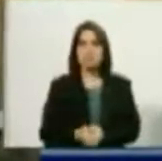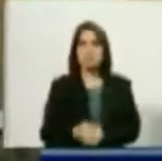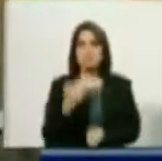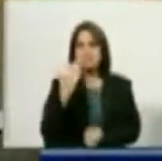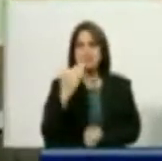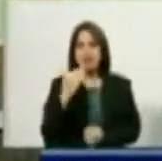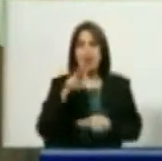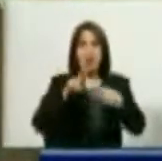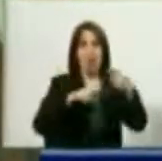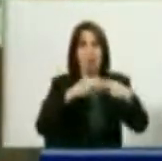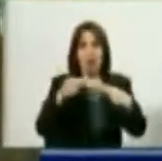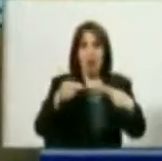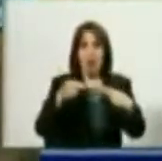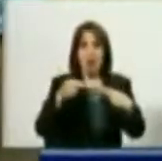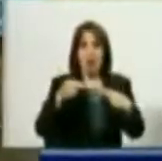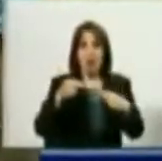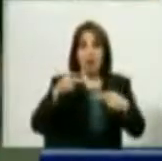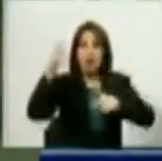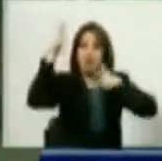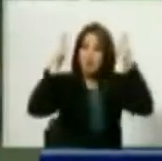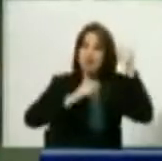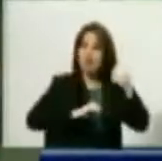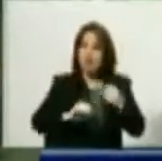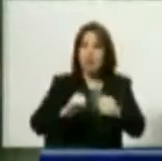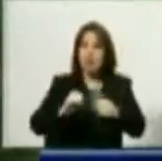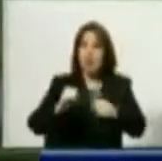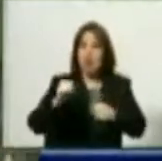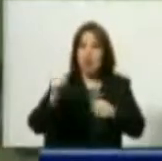numeral chavismo es